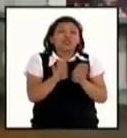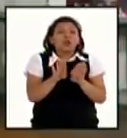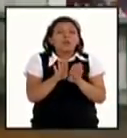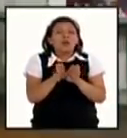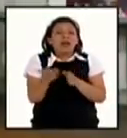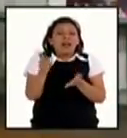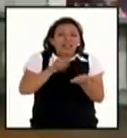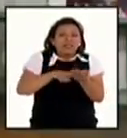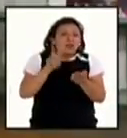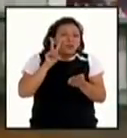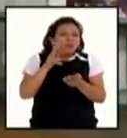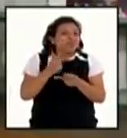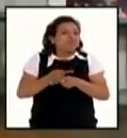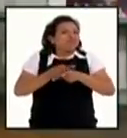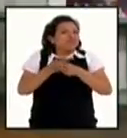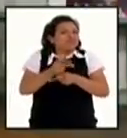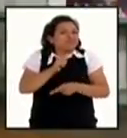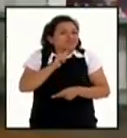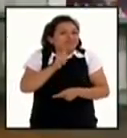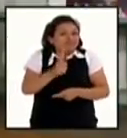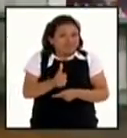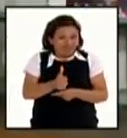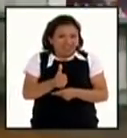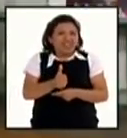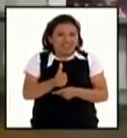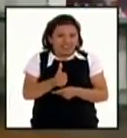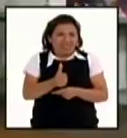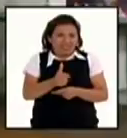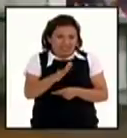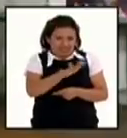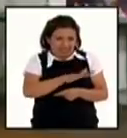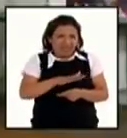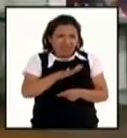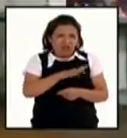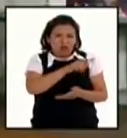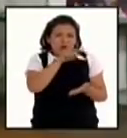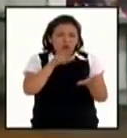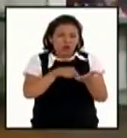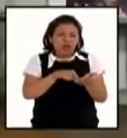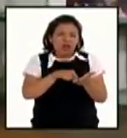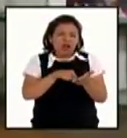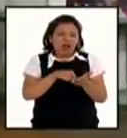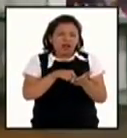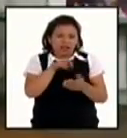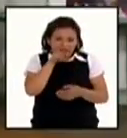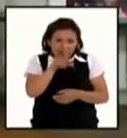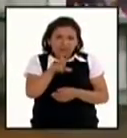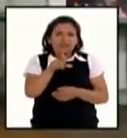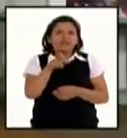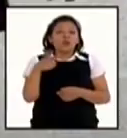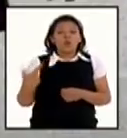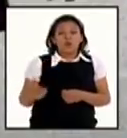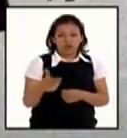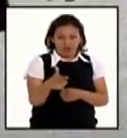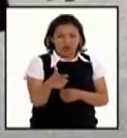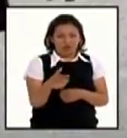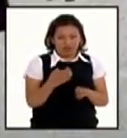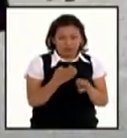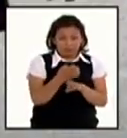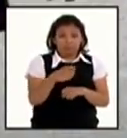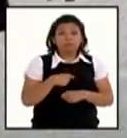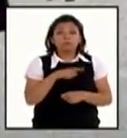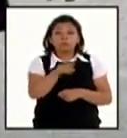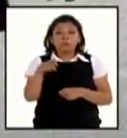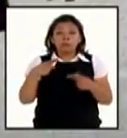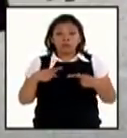clima de la intolerancia que se estaba viviendo particularmente en el estado de Jalisco y en el estado de Guanajuato. Los vecinos